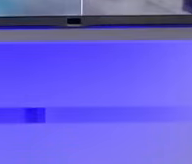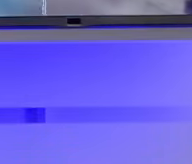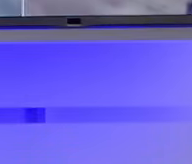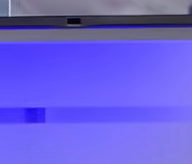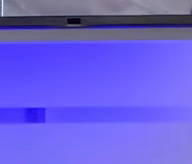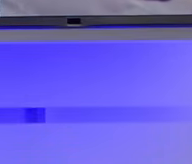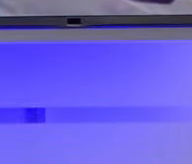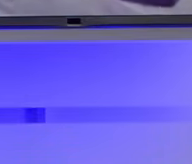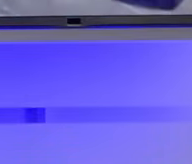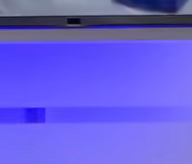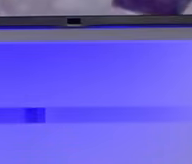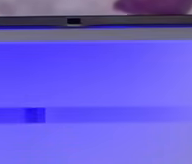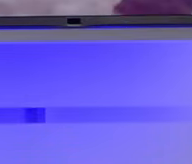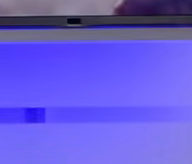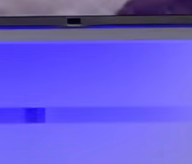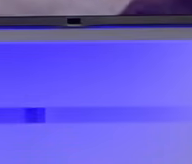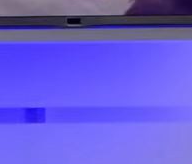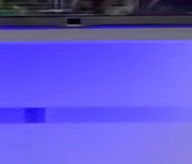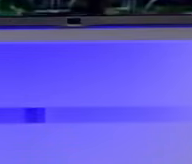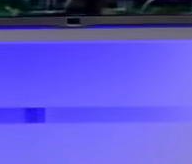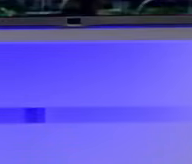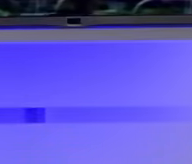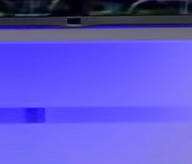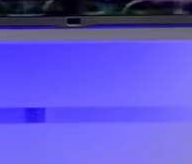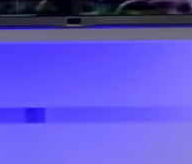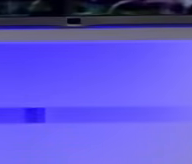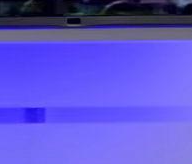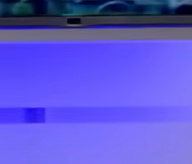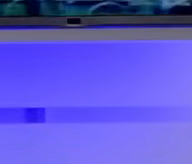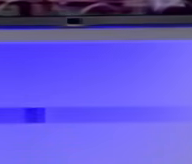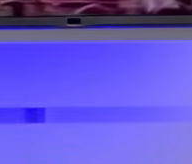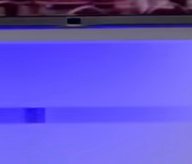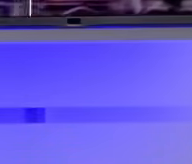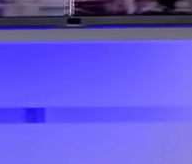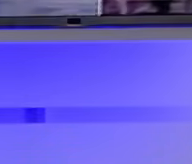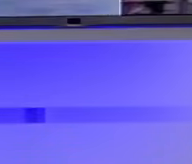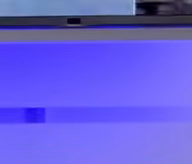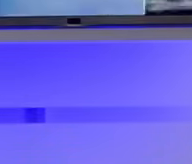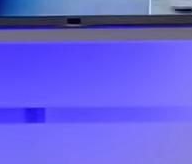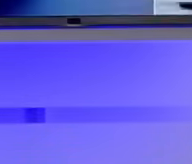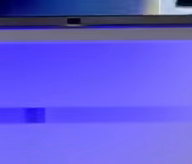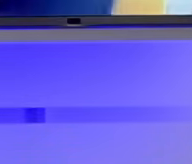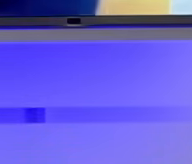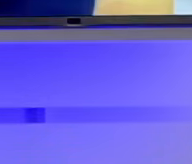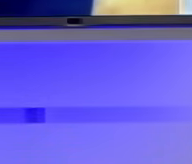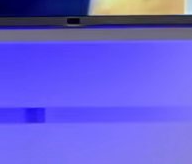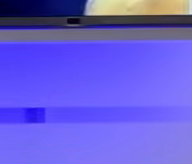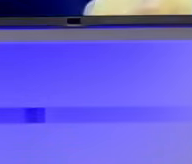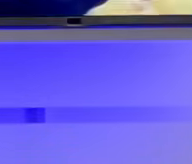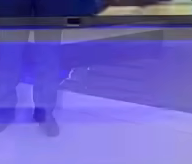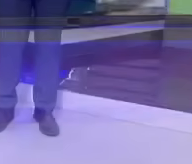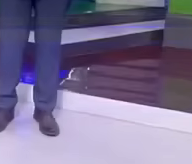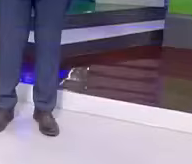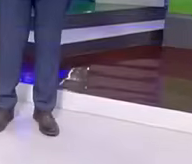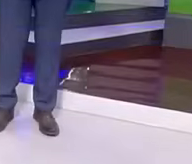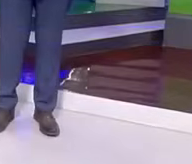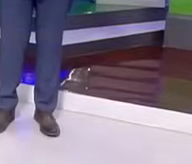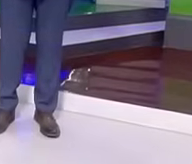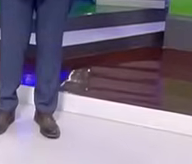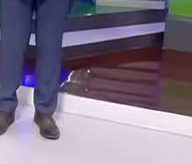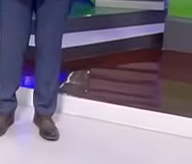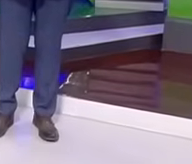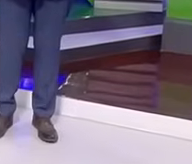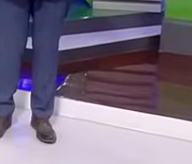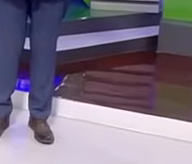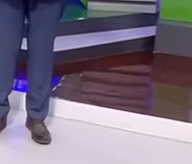parados por tiempos prolongados entre aglomeraciones y robos en las unidades. Anali. Muy buen